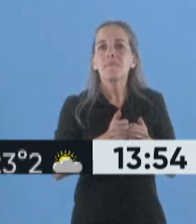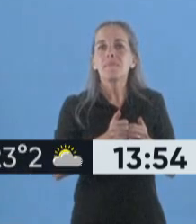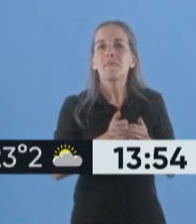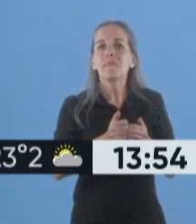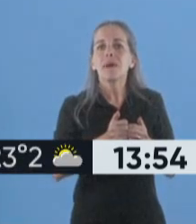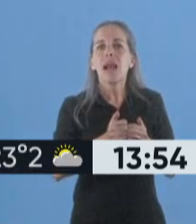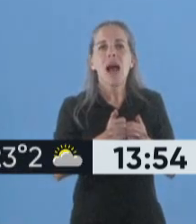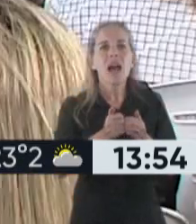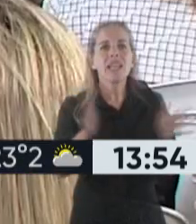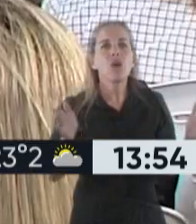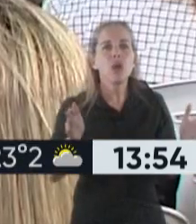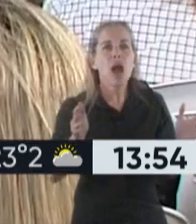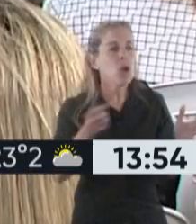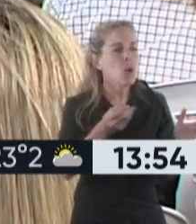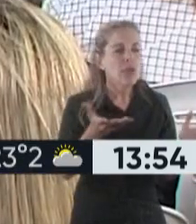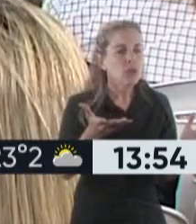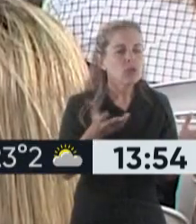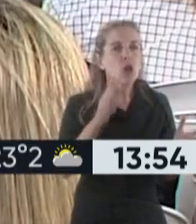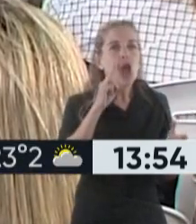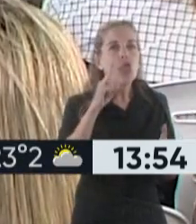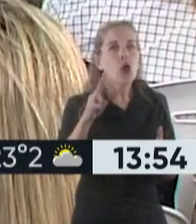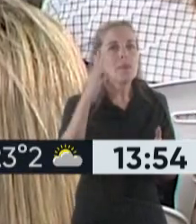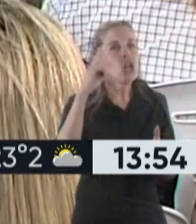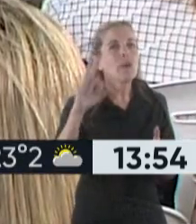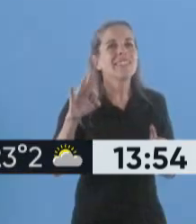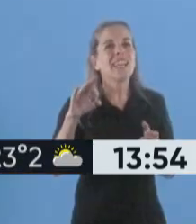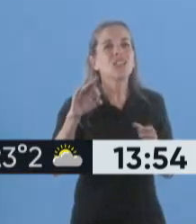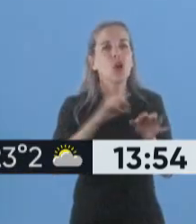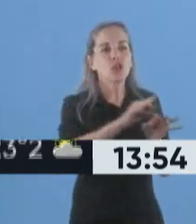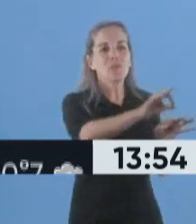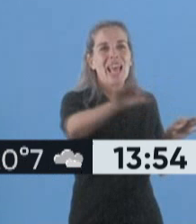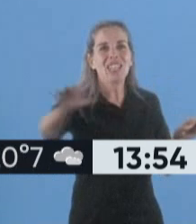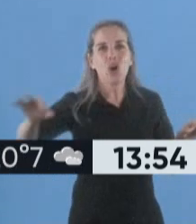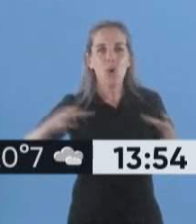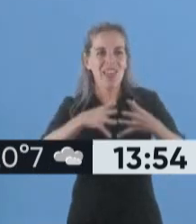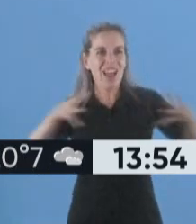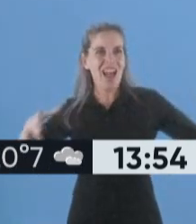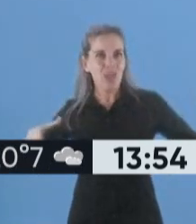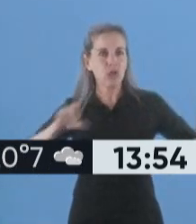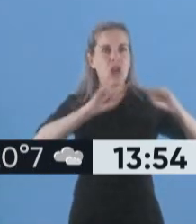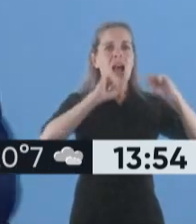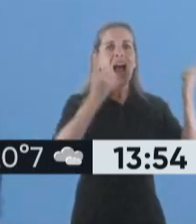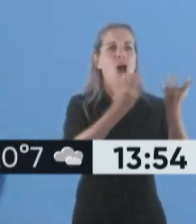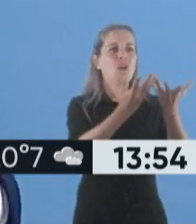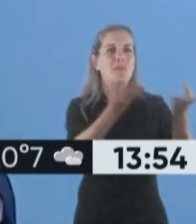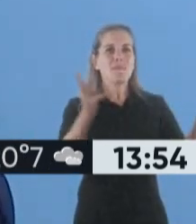2.500 metros, ¿son cuántos son? 2.900 metros cuadrados, divididos en aulas, en un aula magna,